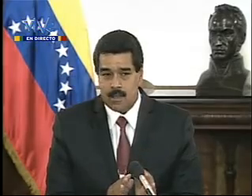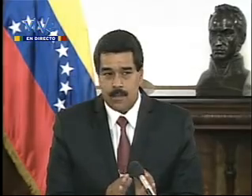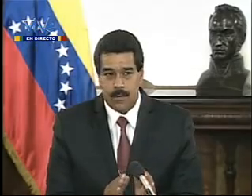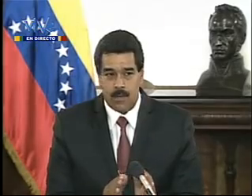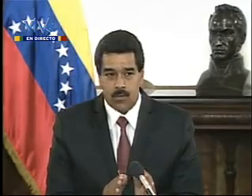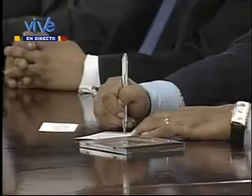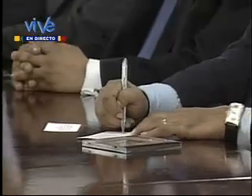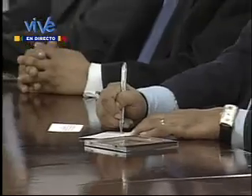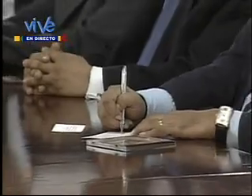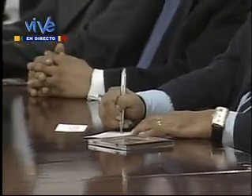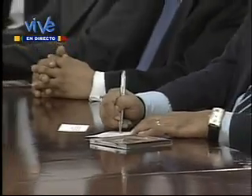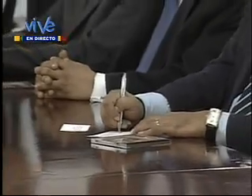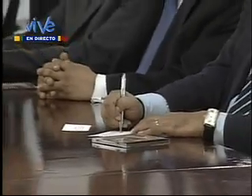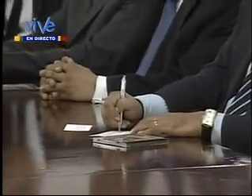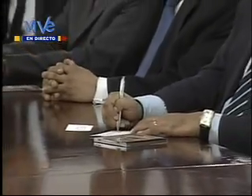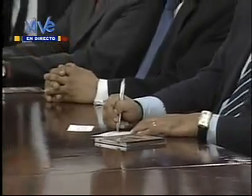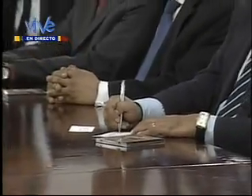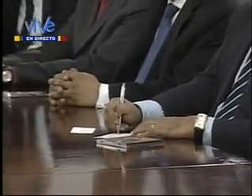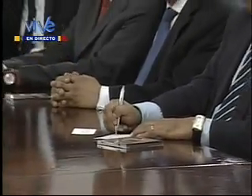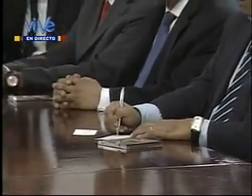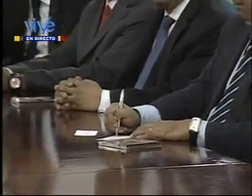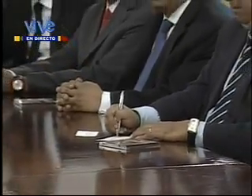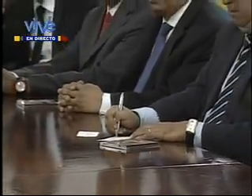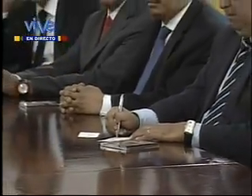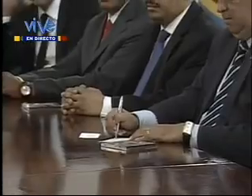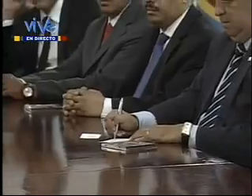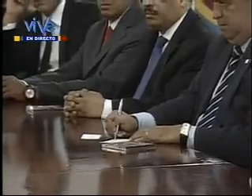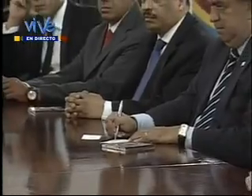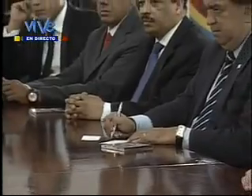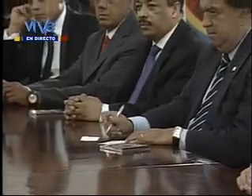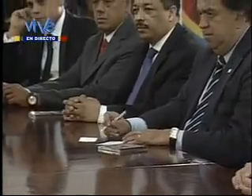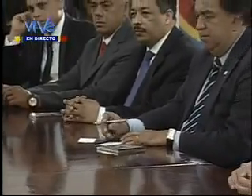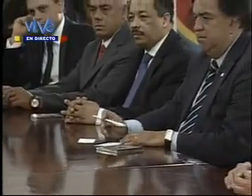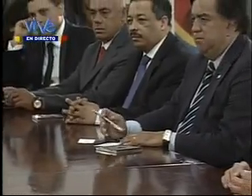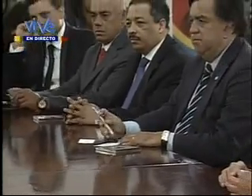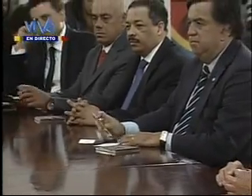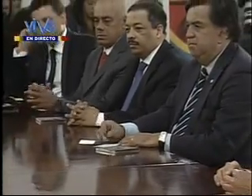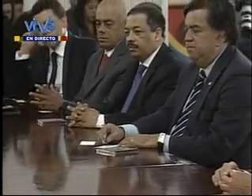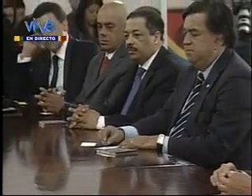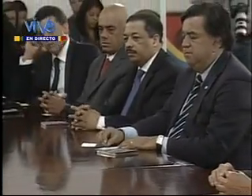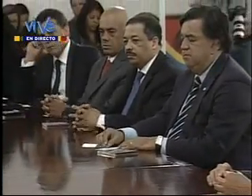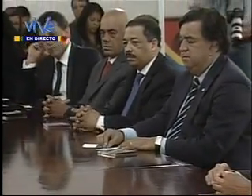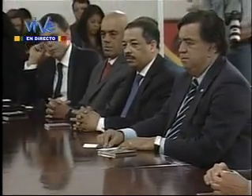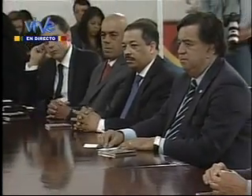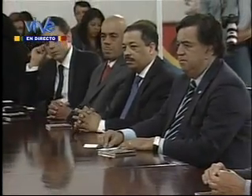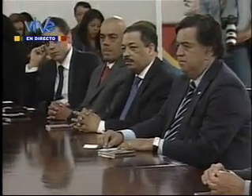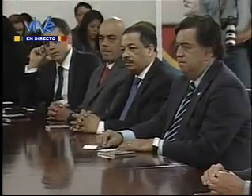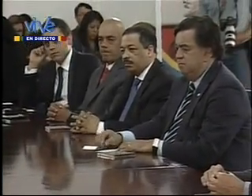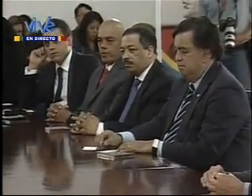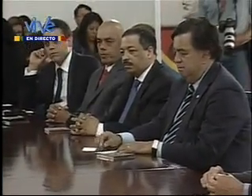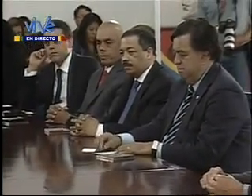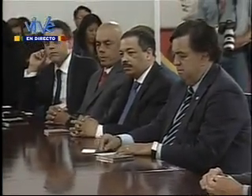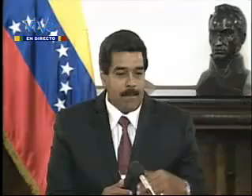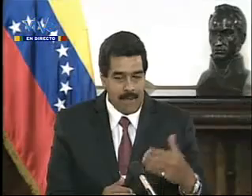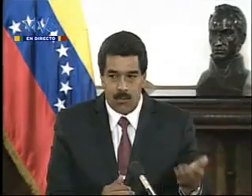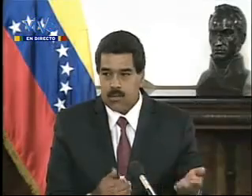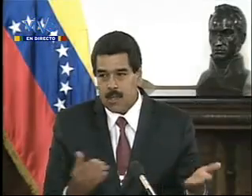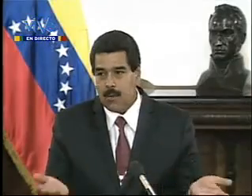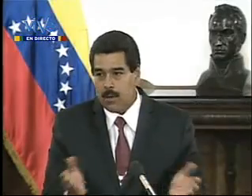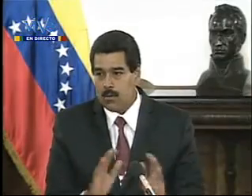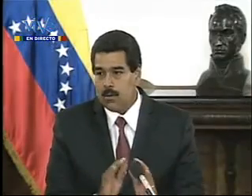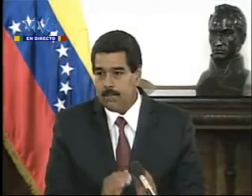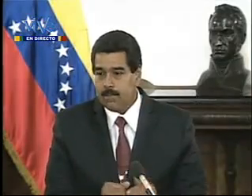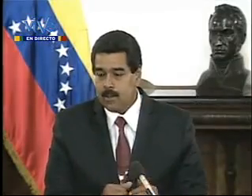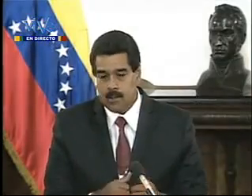Carter. Nadie podrá acusar a Jimmy Carter de chavista o nada de esto, ¿verdad? Lo dice él bajo su observación.